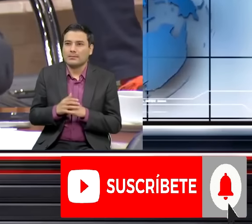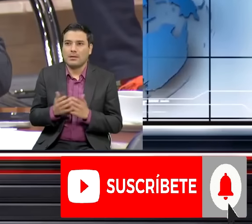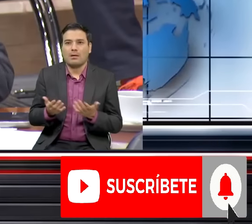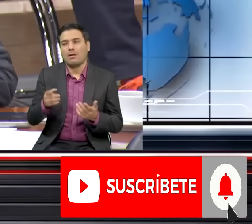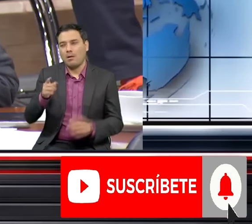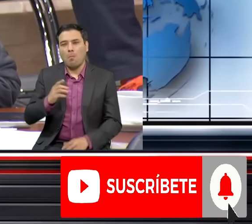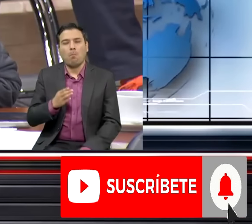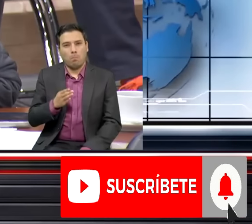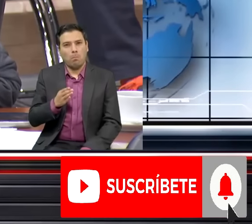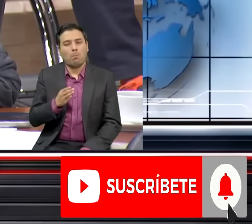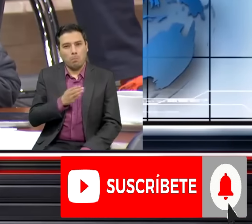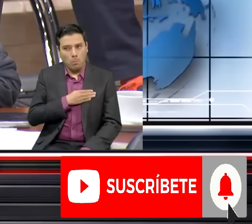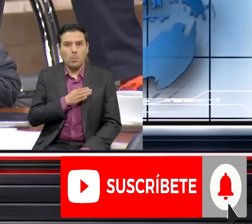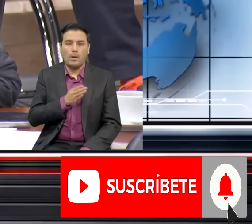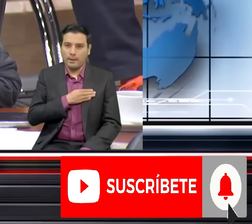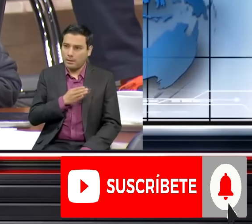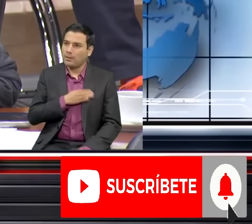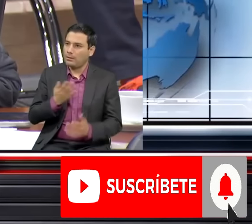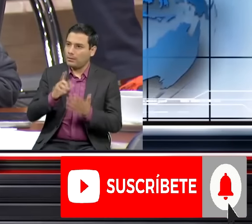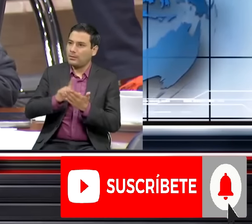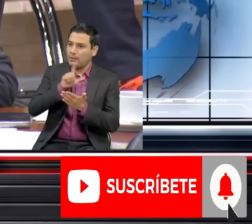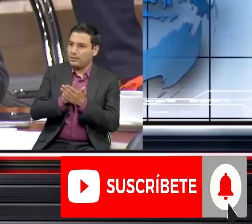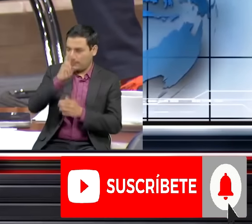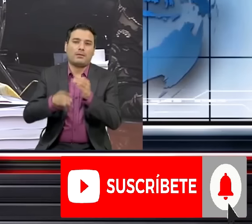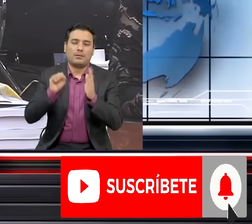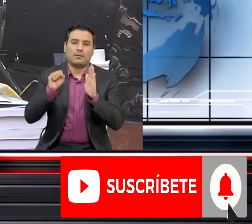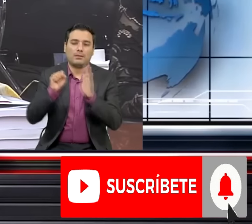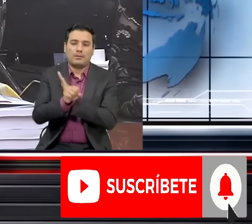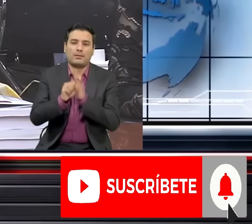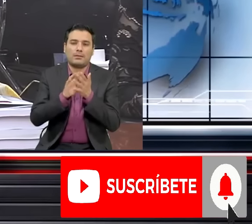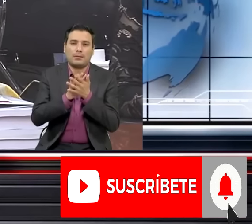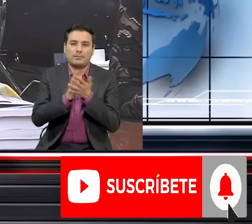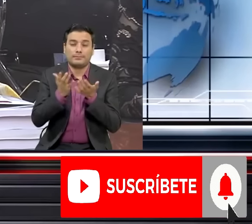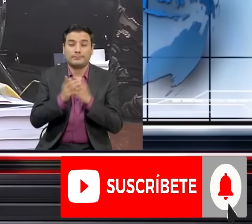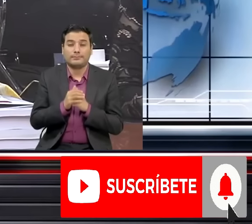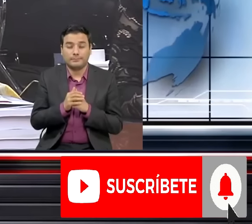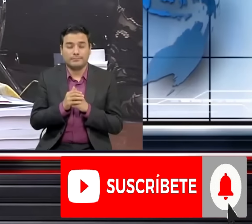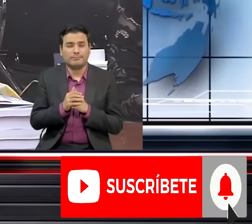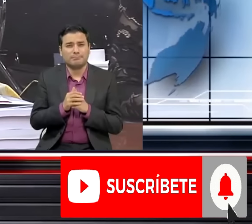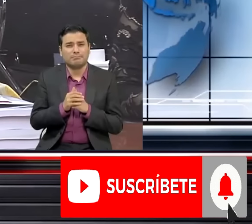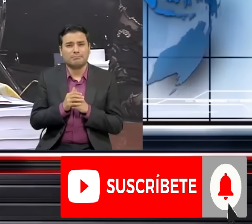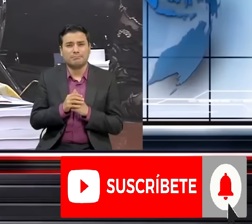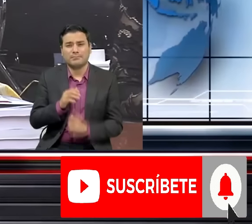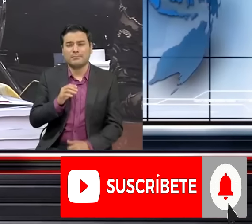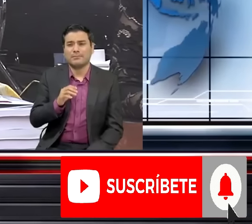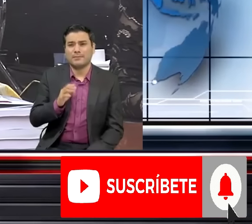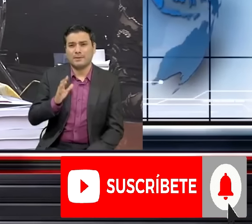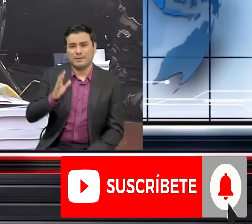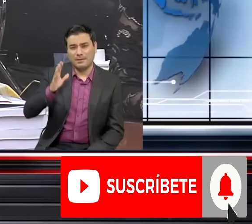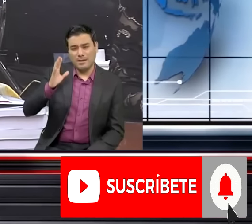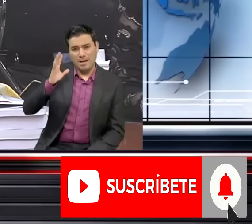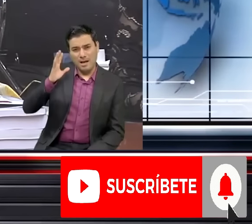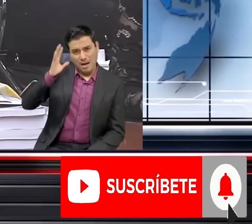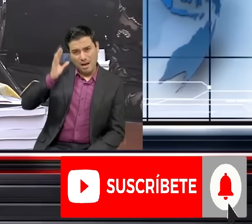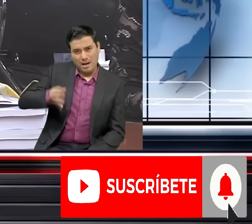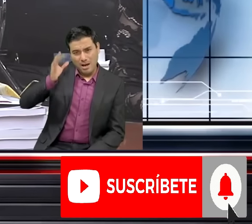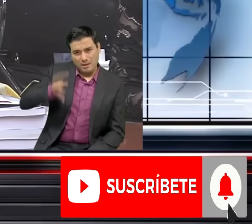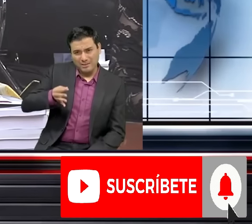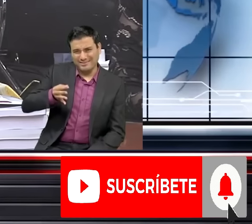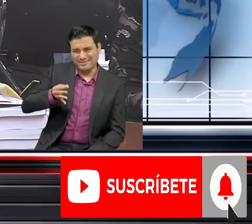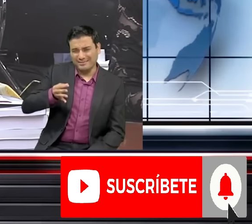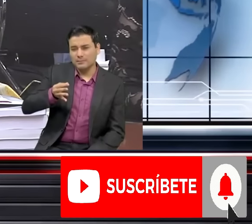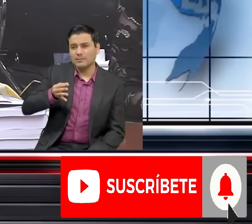bueno es el señor Noroña por respetar la ley. Es cuanto. Qué bueno que no impugnamos a Anaya, Ricardo Anaya, que es público,